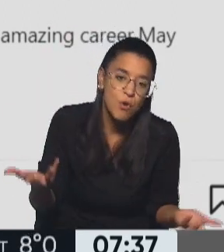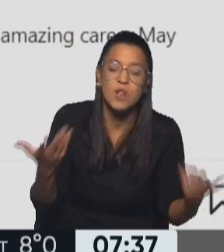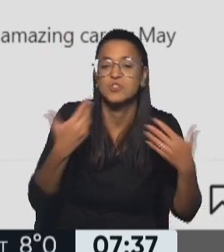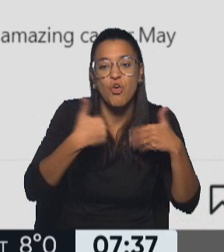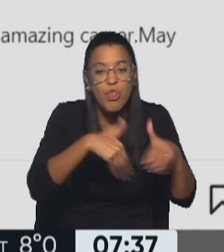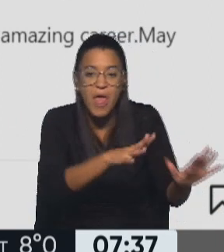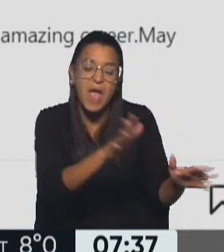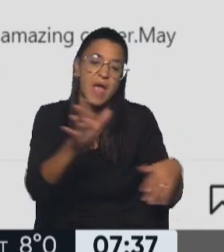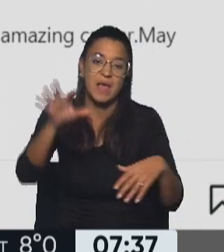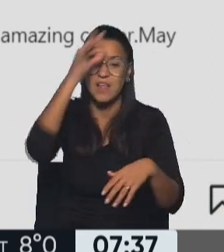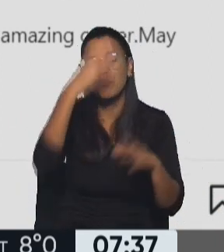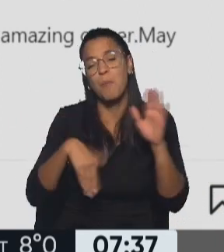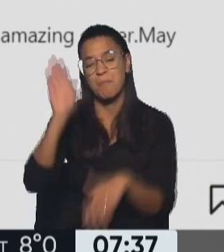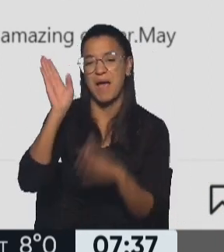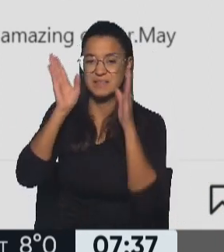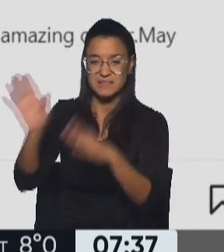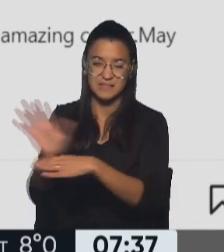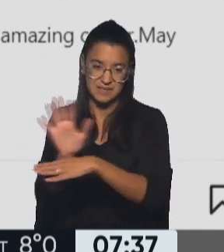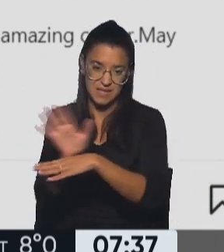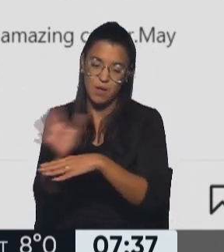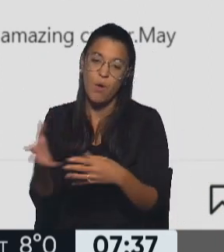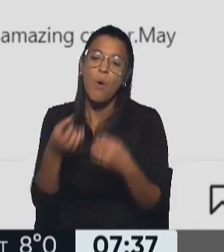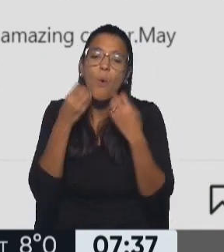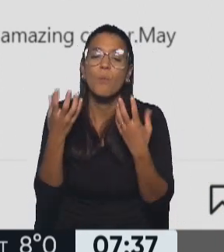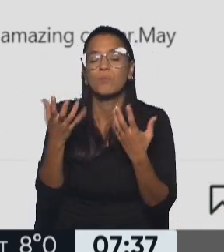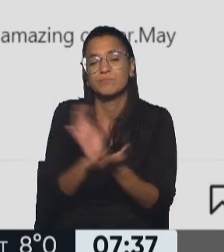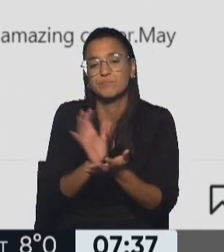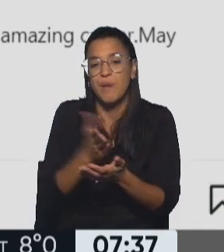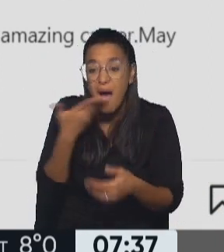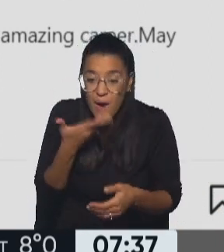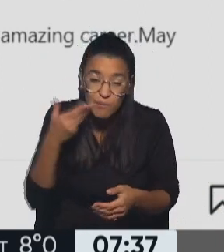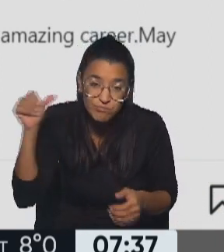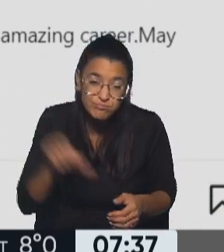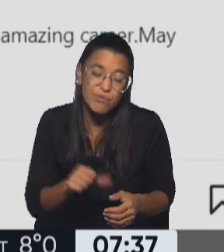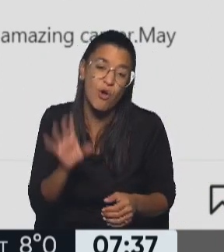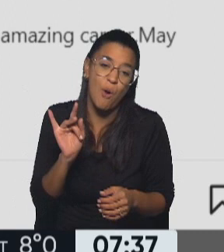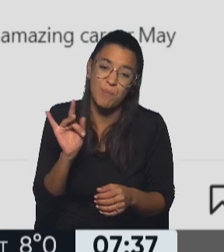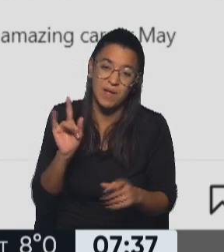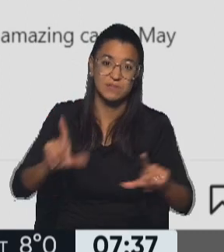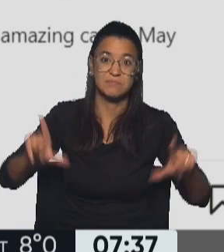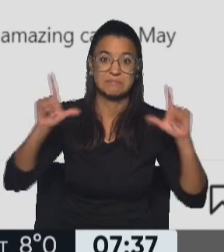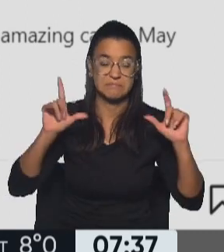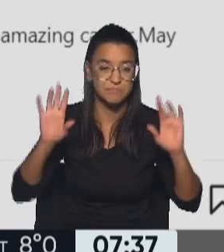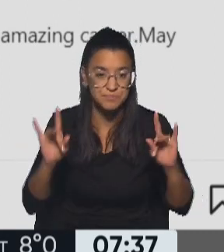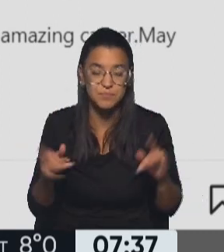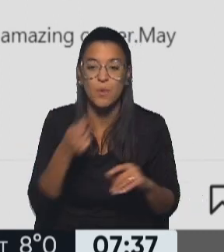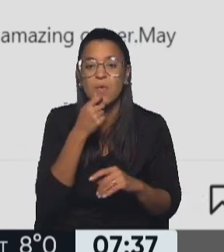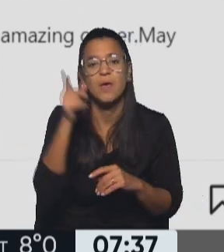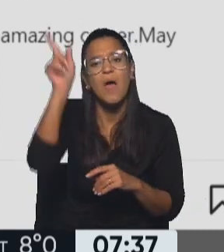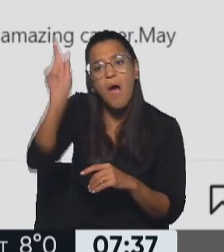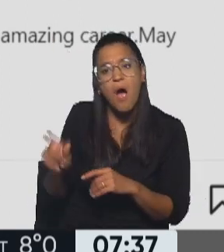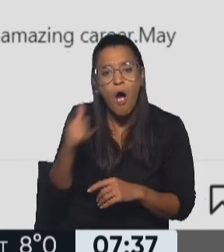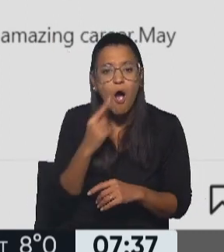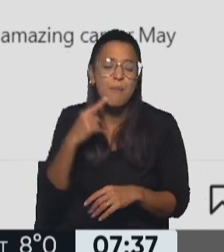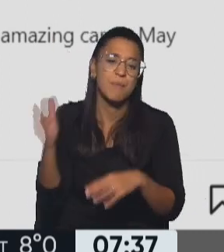digamos, bueno, básicamente un hombre del cine. Cualquier cosa que te afecte la posibilidad de hablar, se te complica en pantalla. Vos decís un hombre de